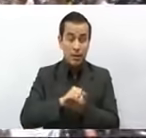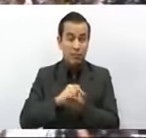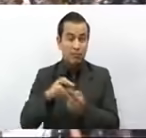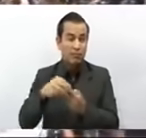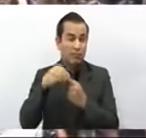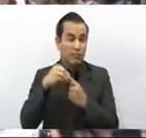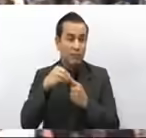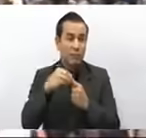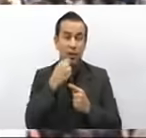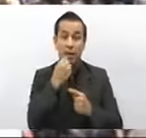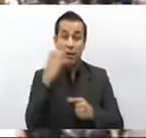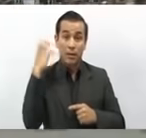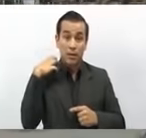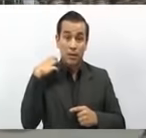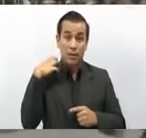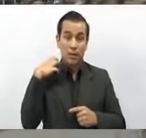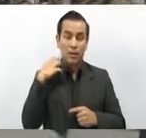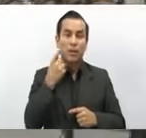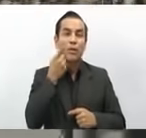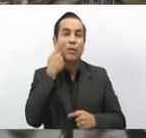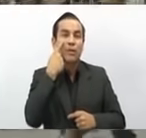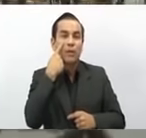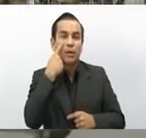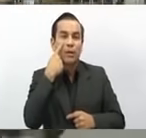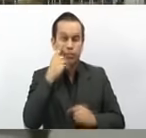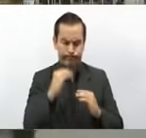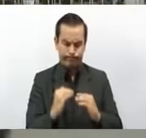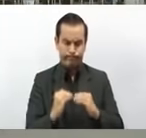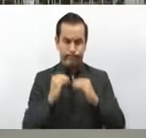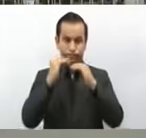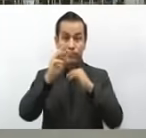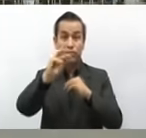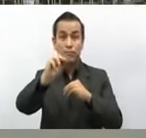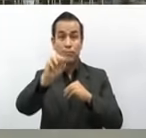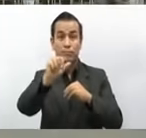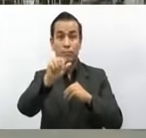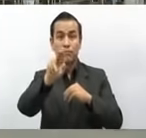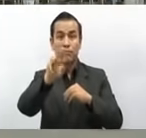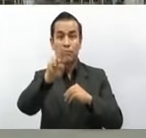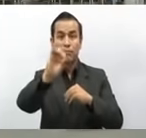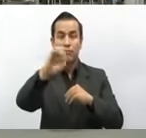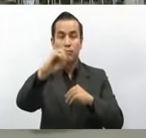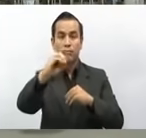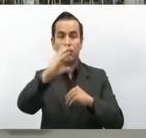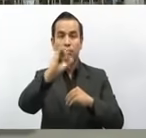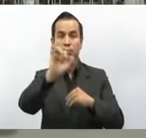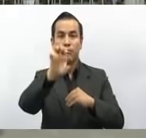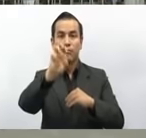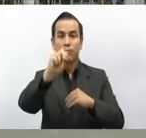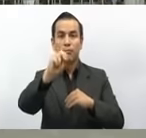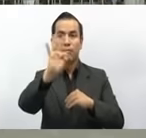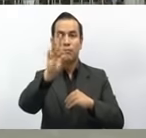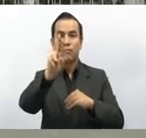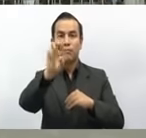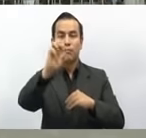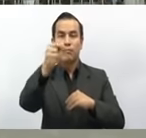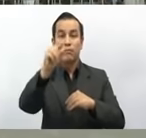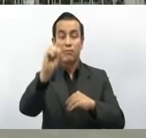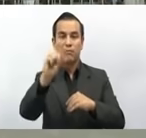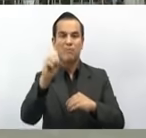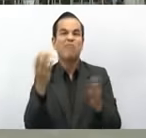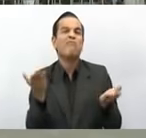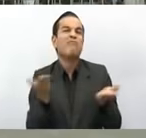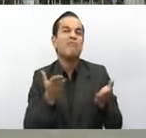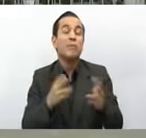Coronel de Caballería Diplomado de Estado Mayor, Mauricio Ernesto Sandoval Cienfuegos. Unidad que está conformada por